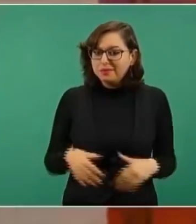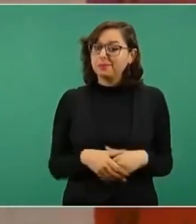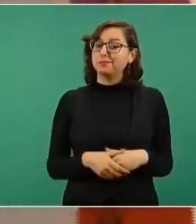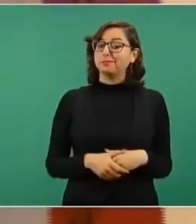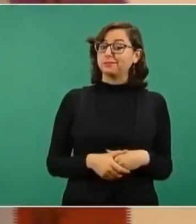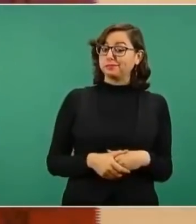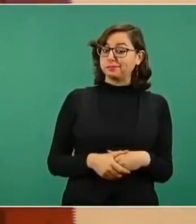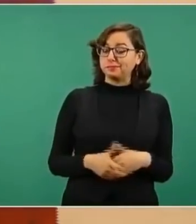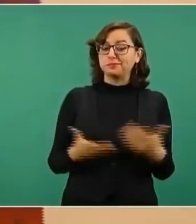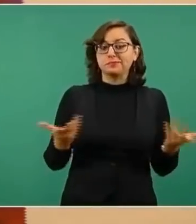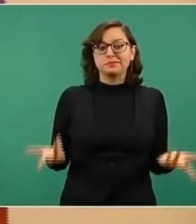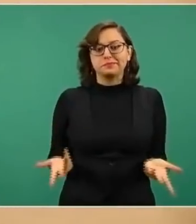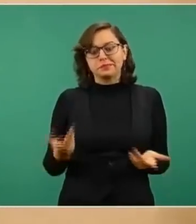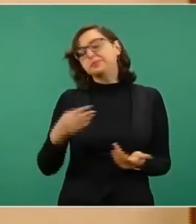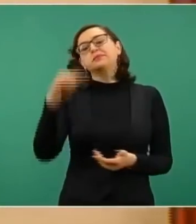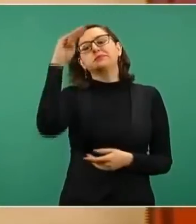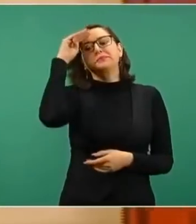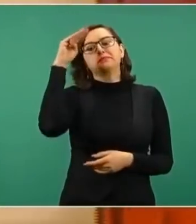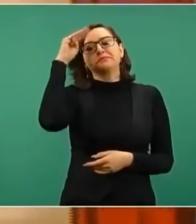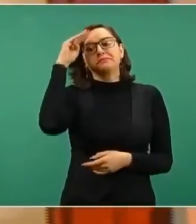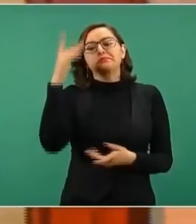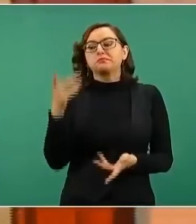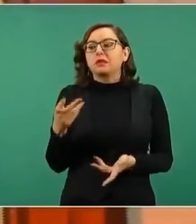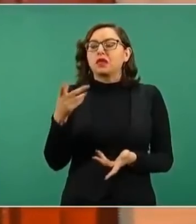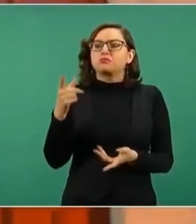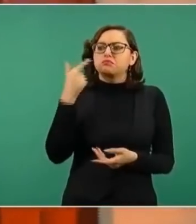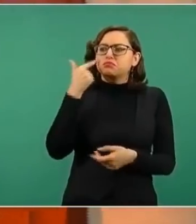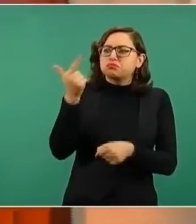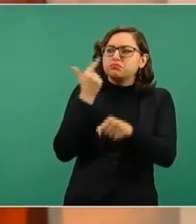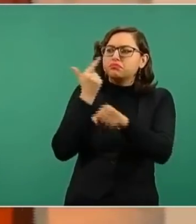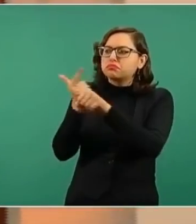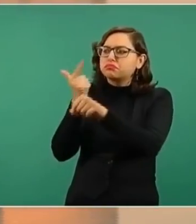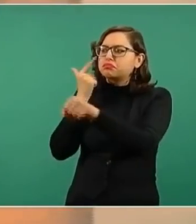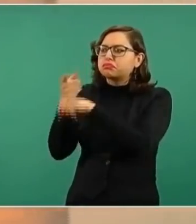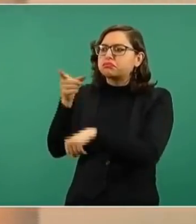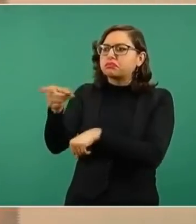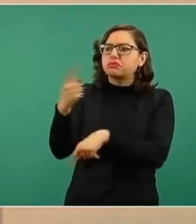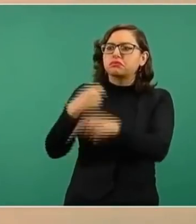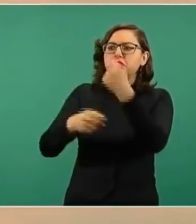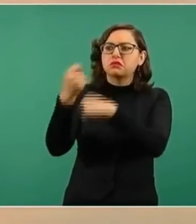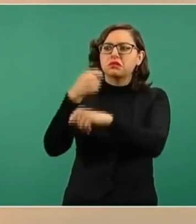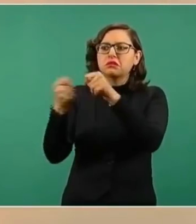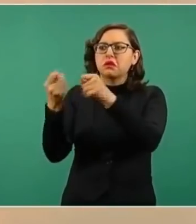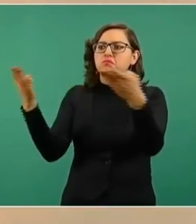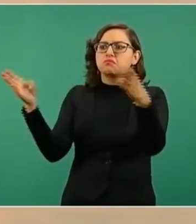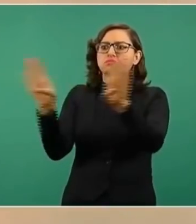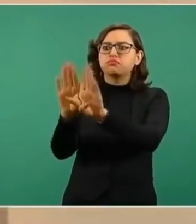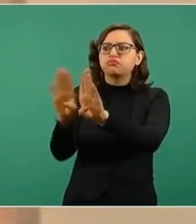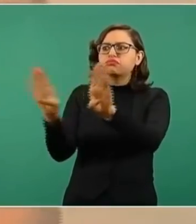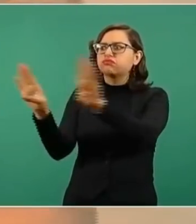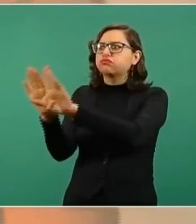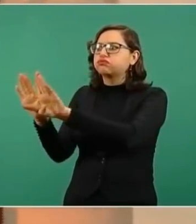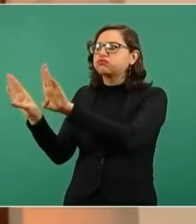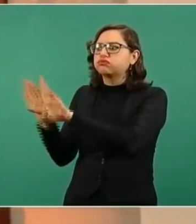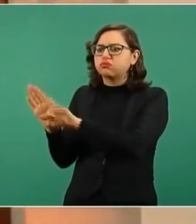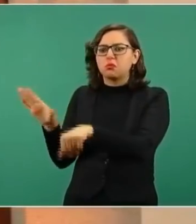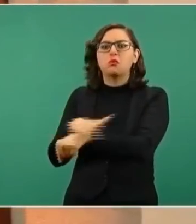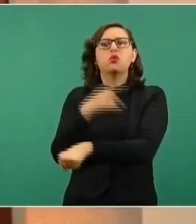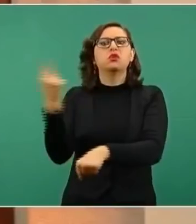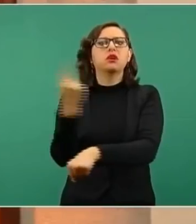pensaríamos, no, bueno, es que el Oxxo es mucho más eficiente, ¿no? Ahorra más, que la tiendita de enfrente,